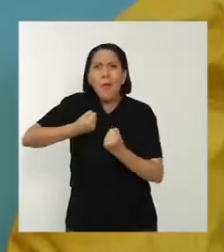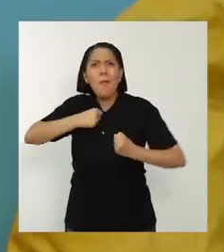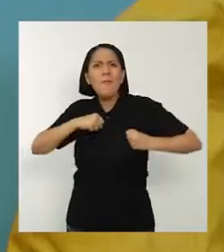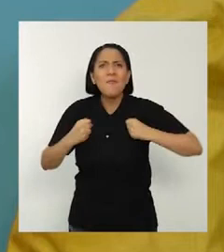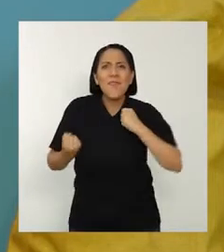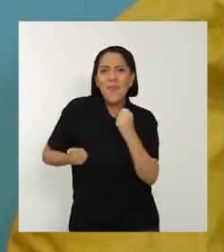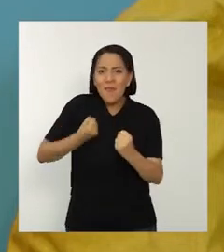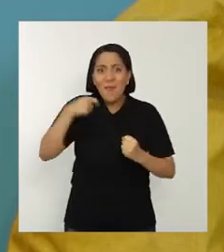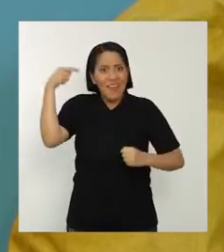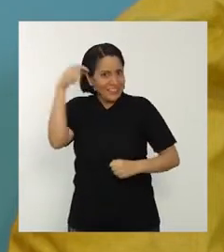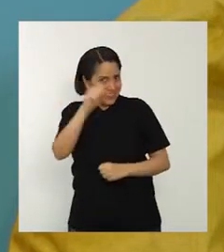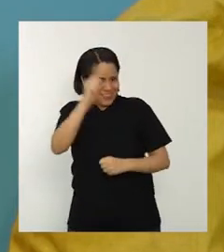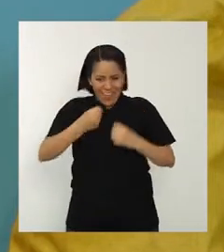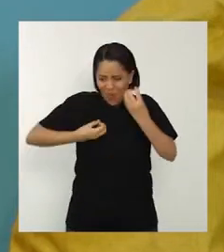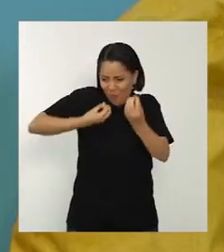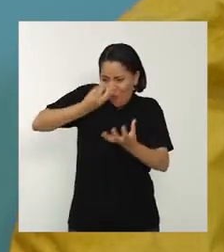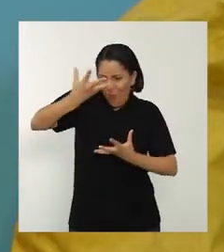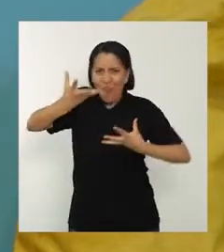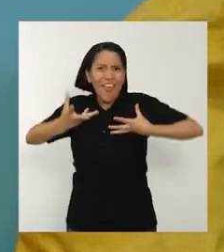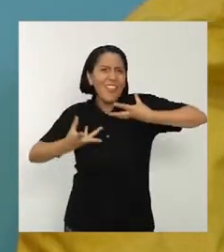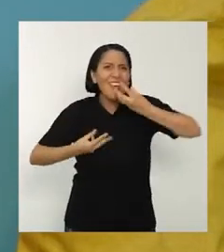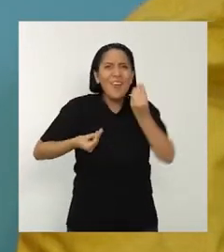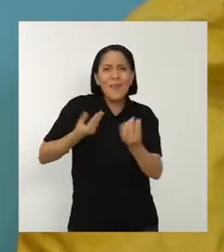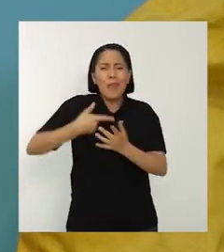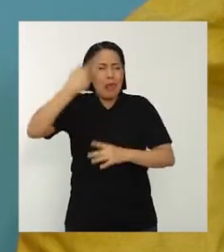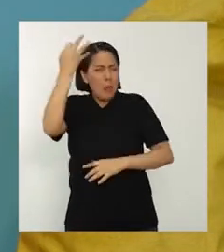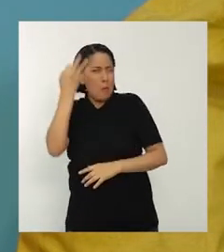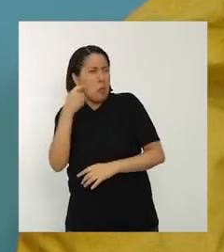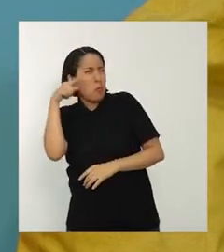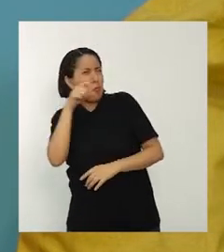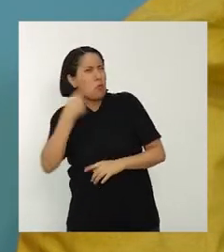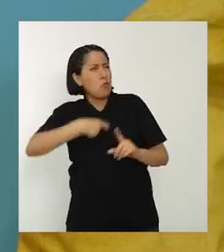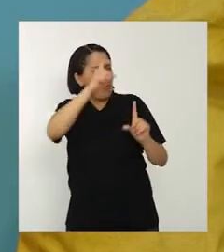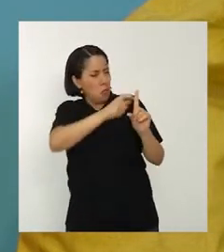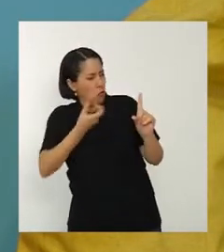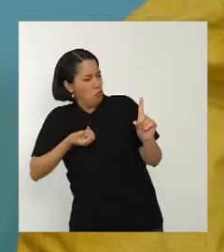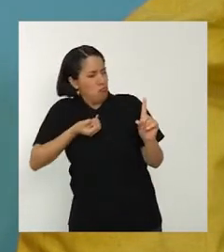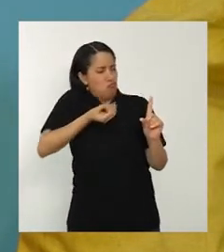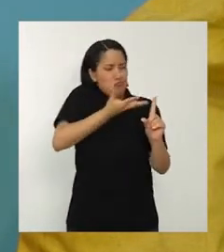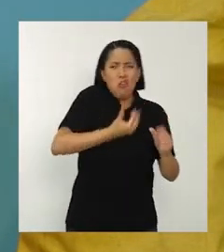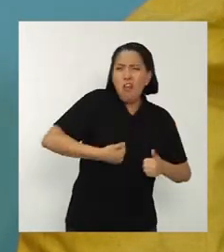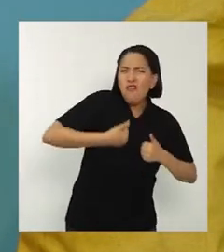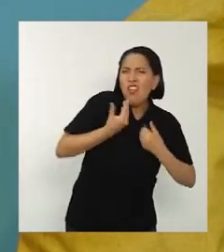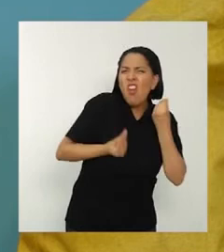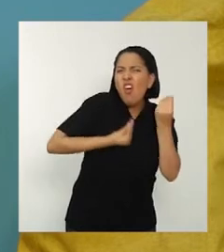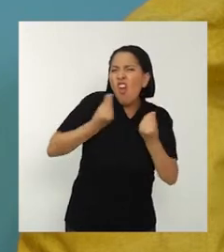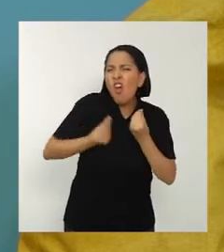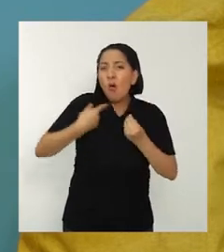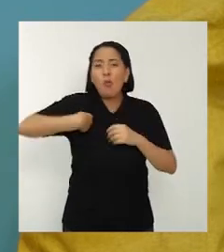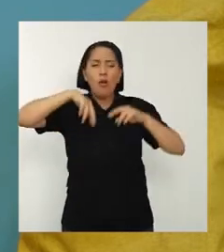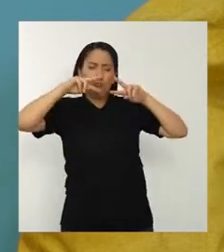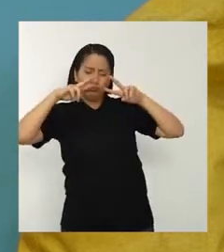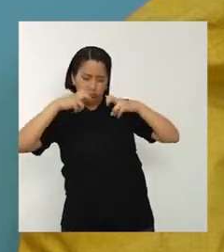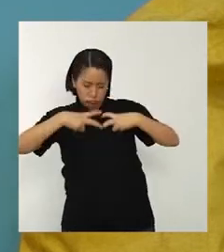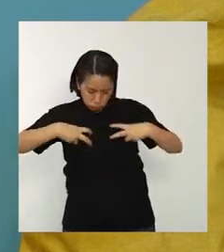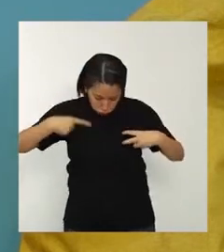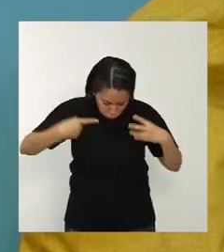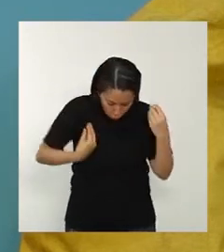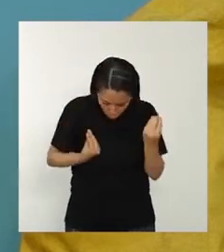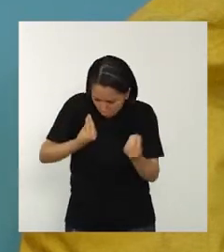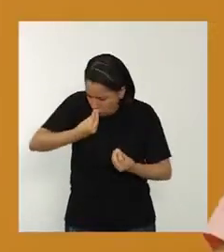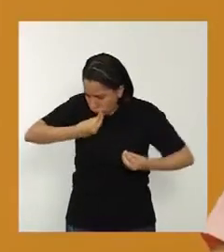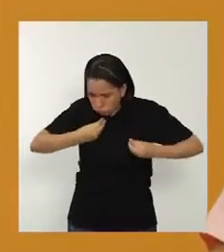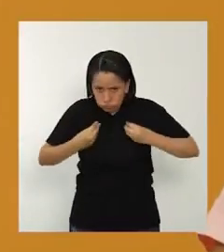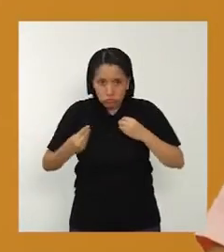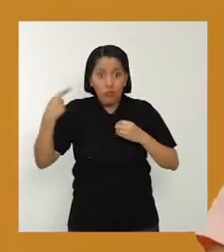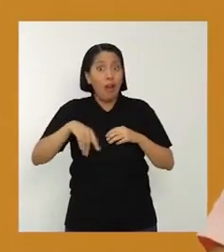Sí, el movimiento nos ayuda también a expresarnos. Pienso que si queremos darle vida a nuestros personajes de cómic, tenemos que estudiar el